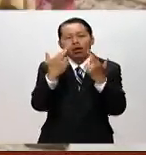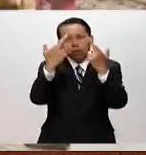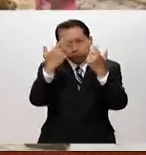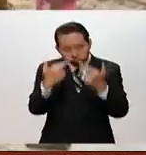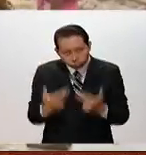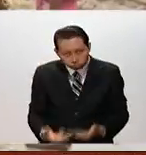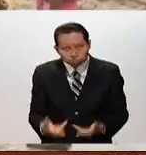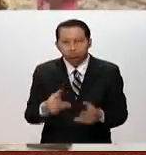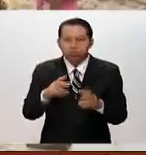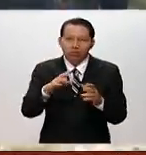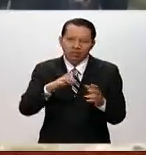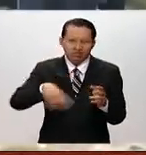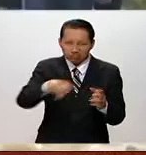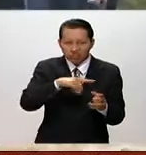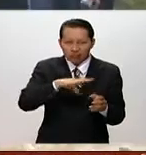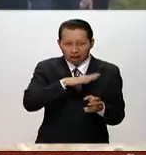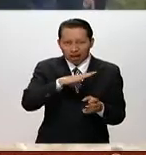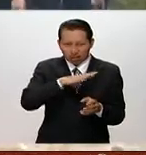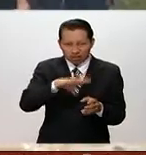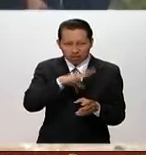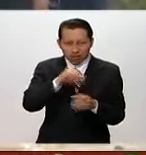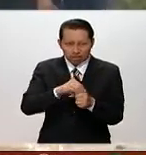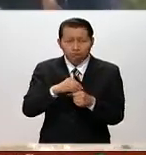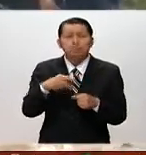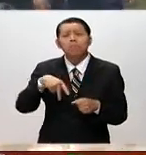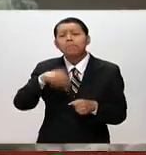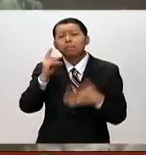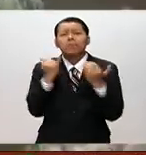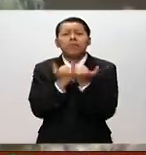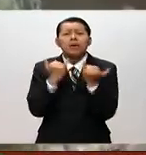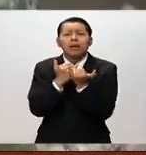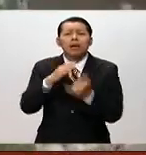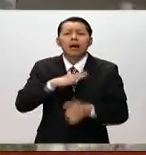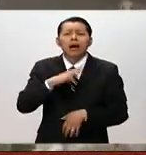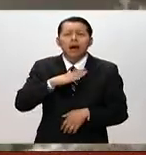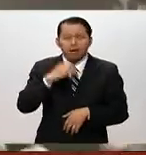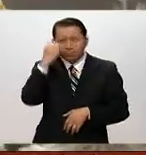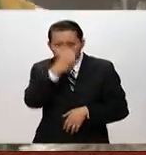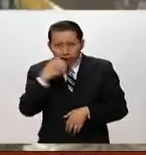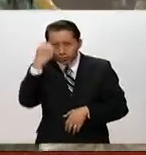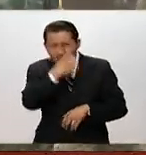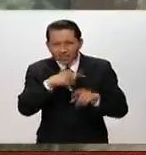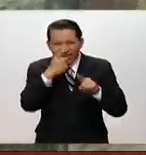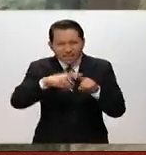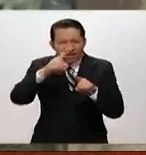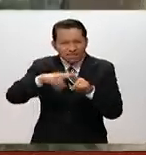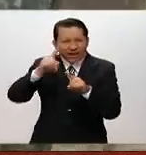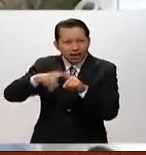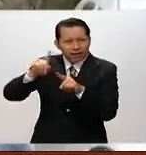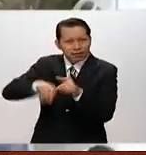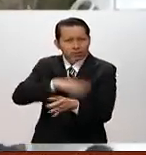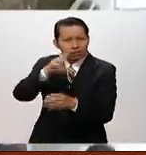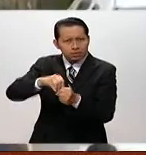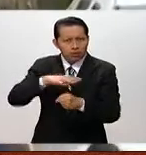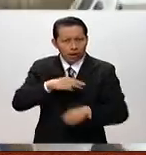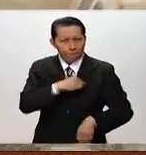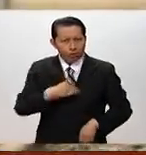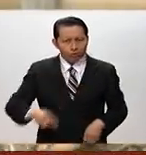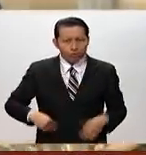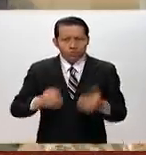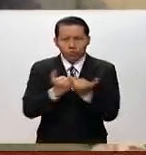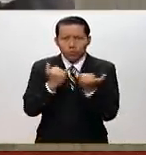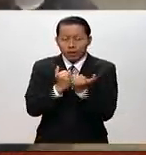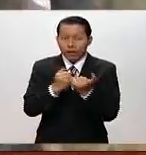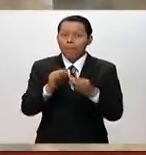Sin embargo, también continúa pues la revisión de las estructuras en diversas viviendas de estos municipios, y sí